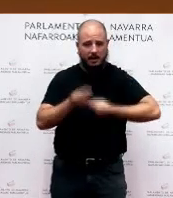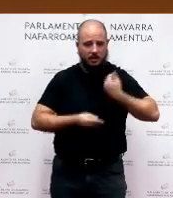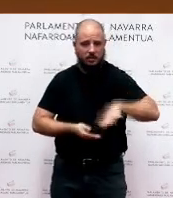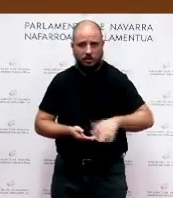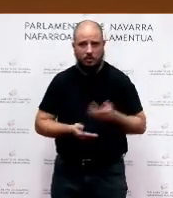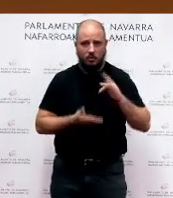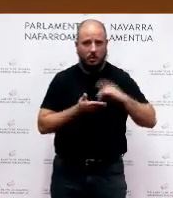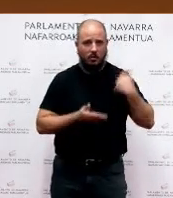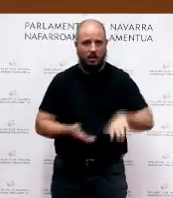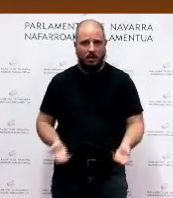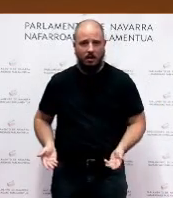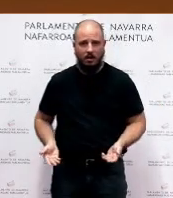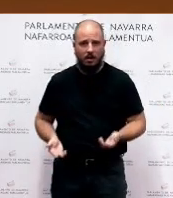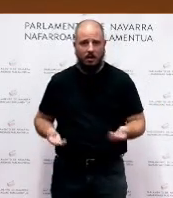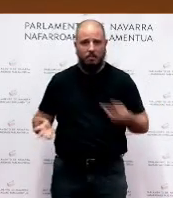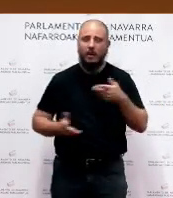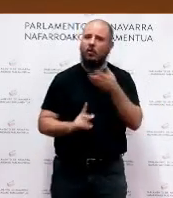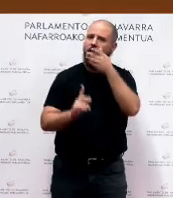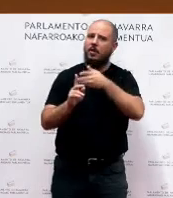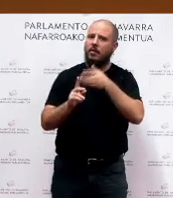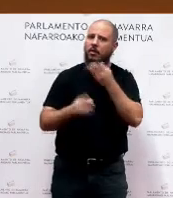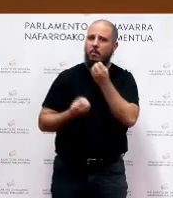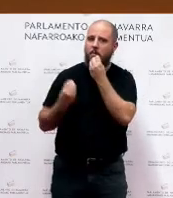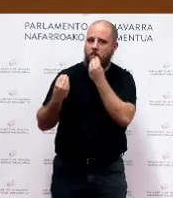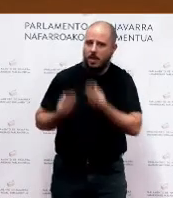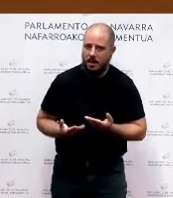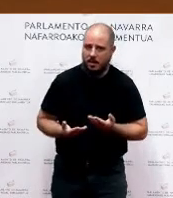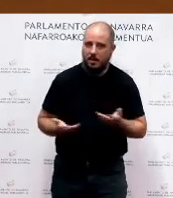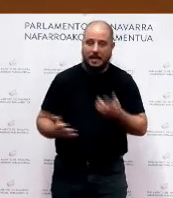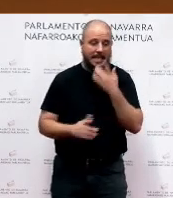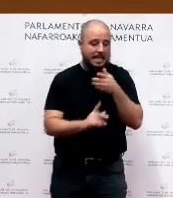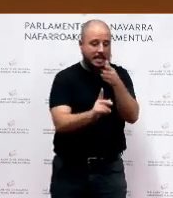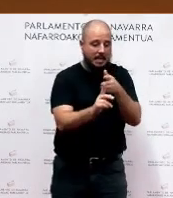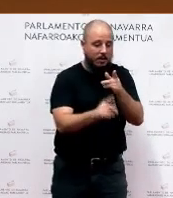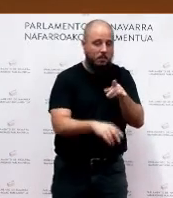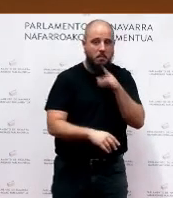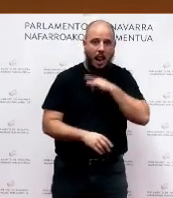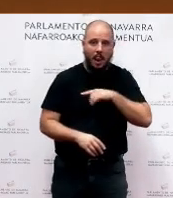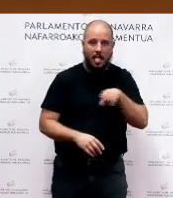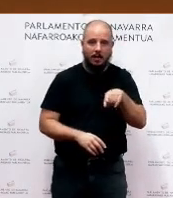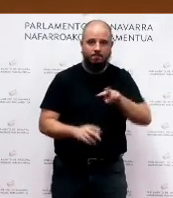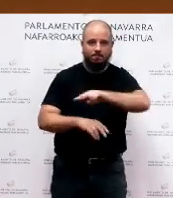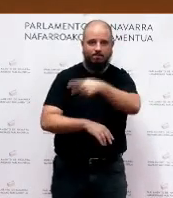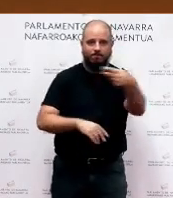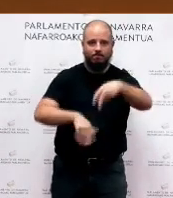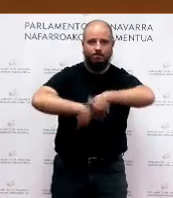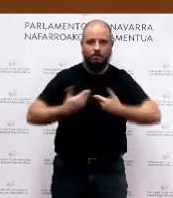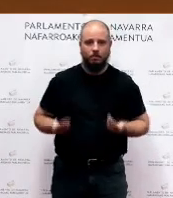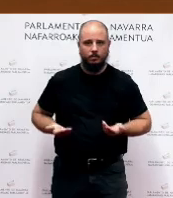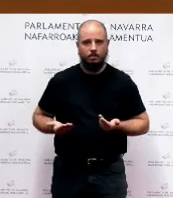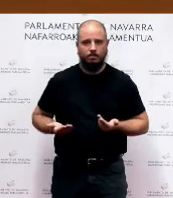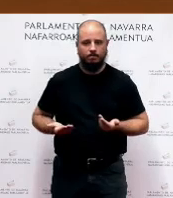Pero hay que intervenir bien. Porque si se interviene mal, lo que provocamos y lo que